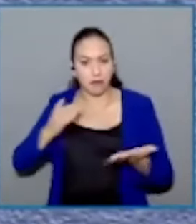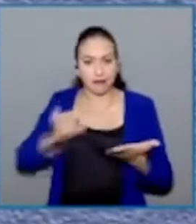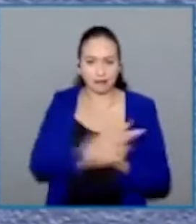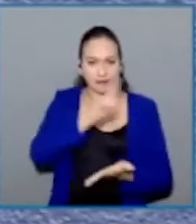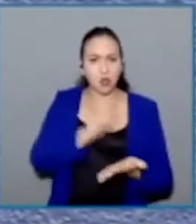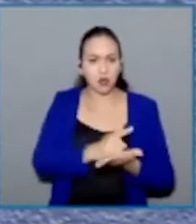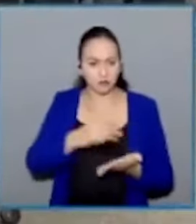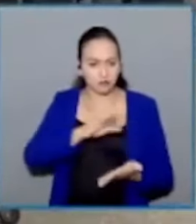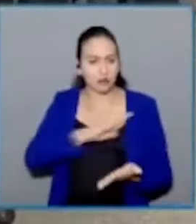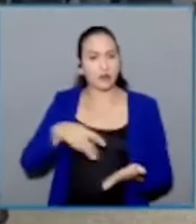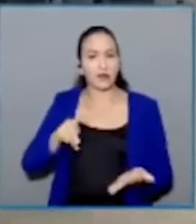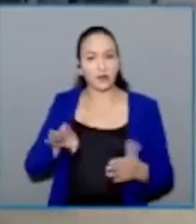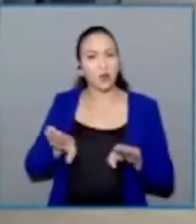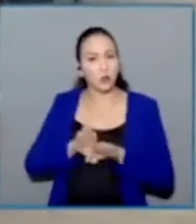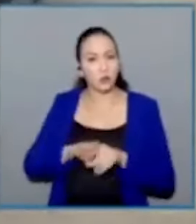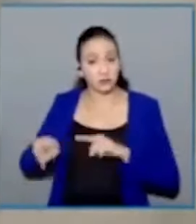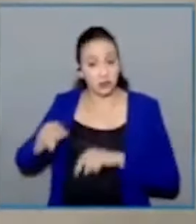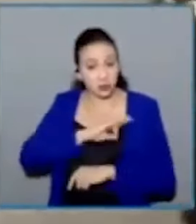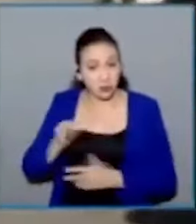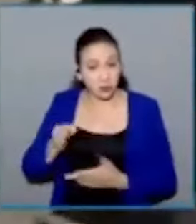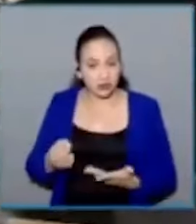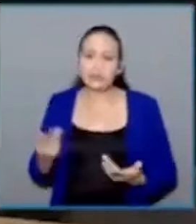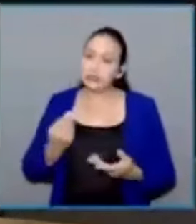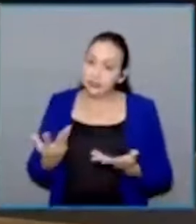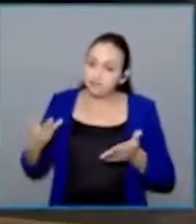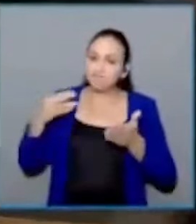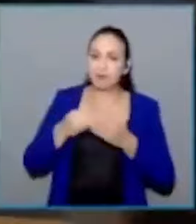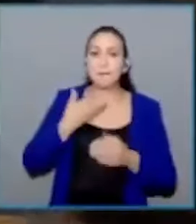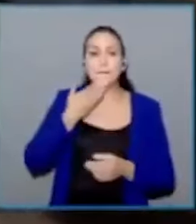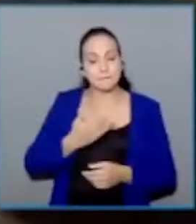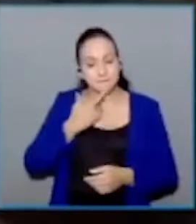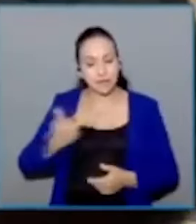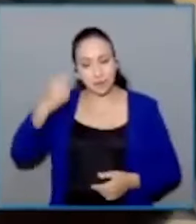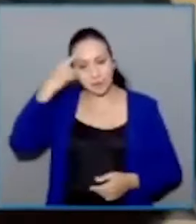desarrollo jurisprudencial para el canal del poder judicial de la federación Óscar González